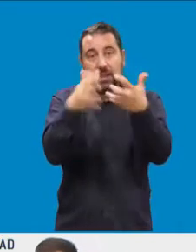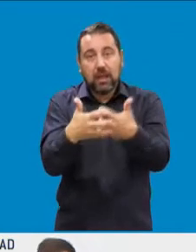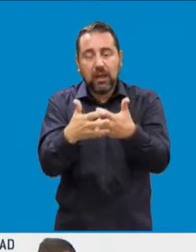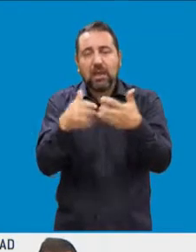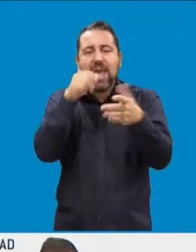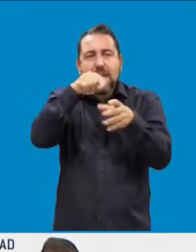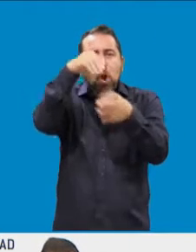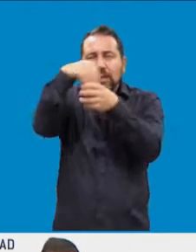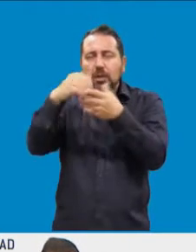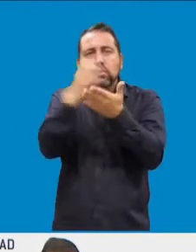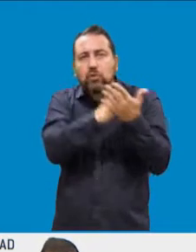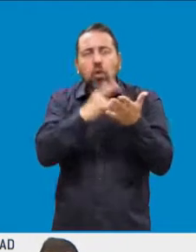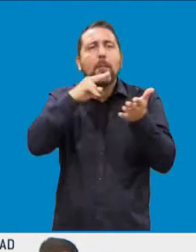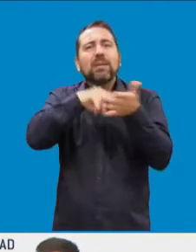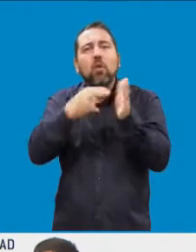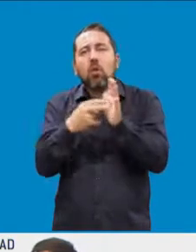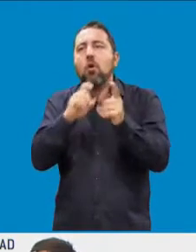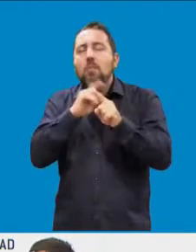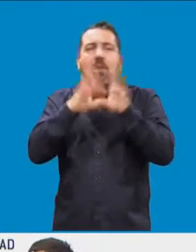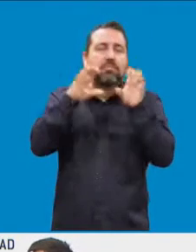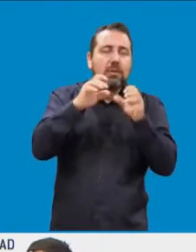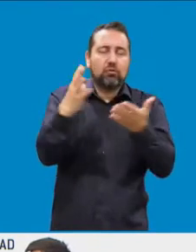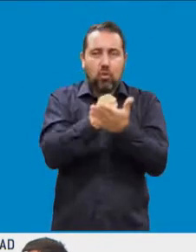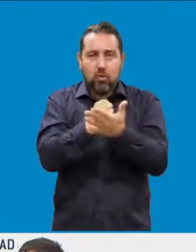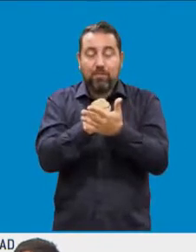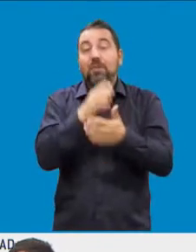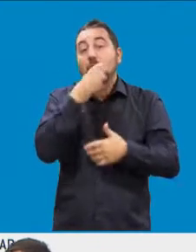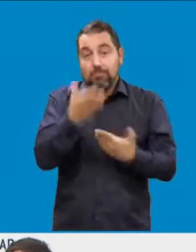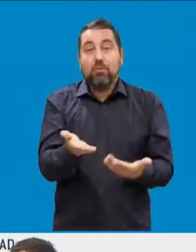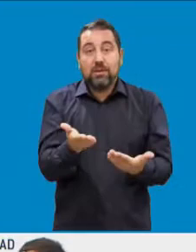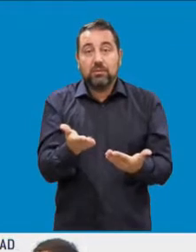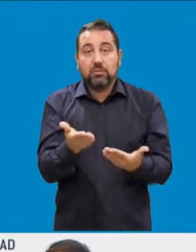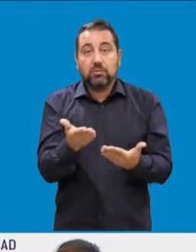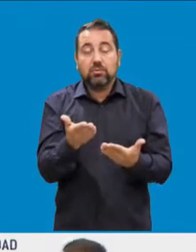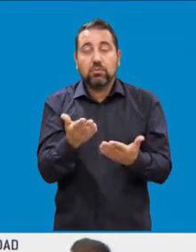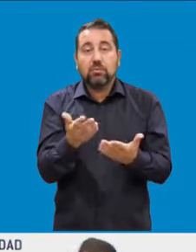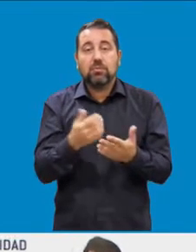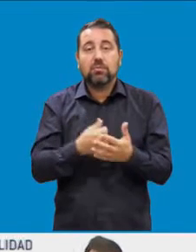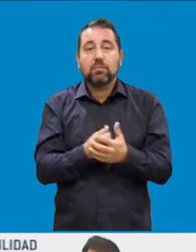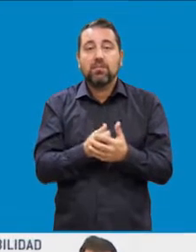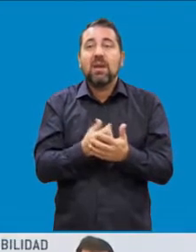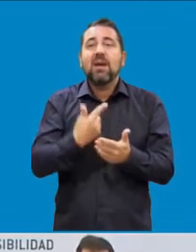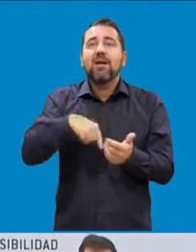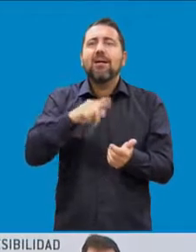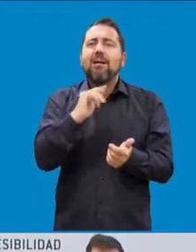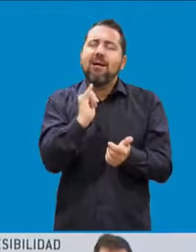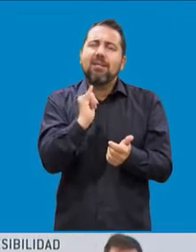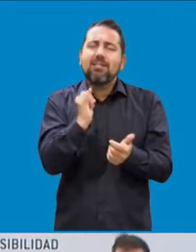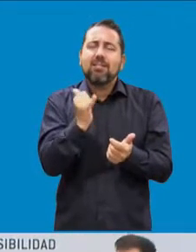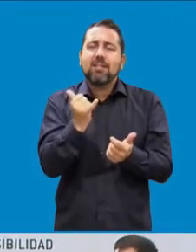se pueden aprender los contenidos y seguir todas las metodologías docentes. Por ello,